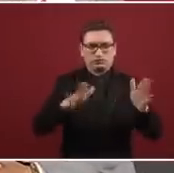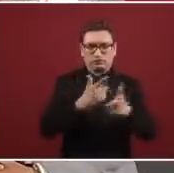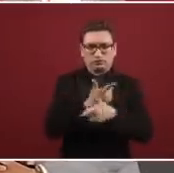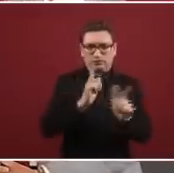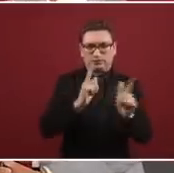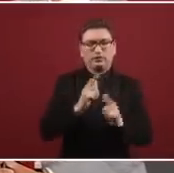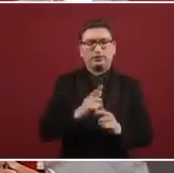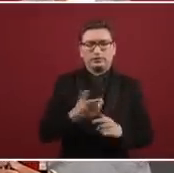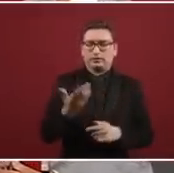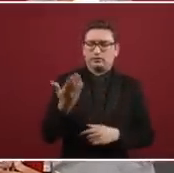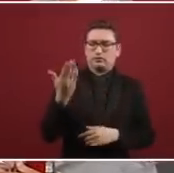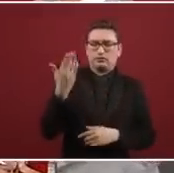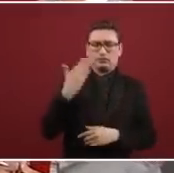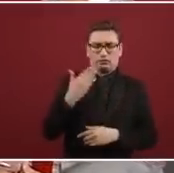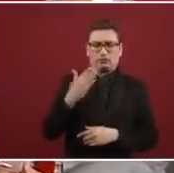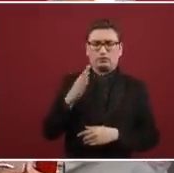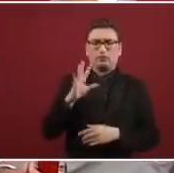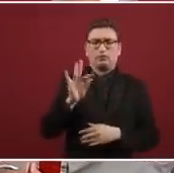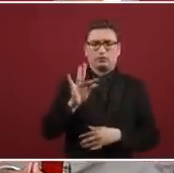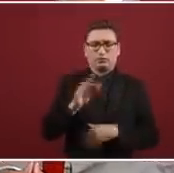crearon hace 40 años